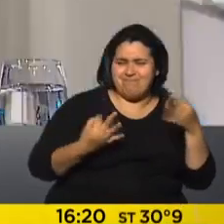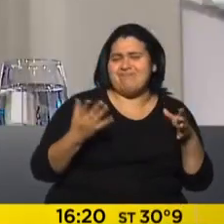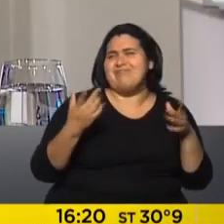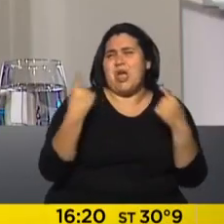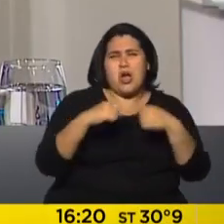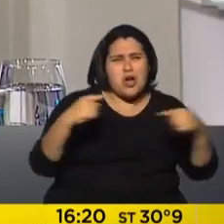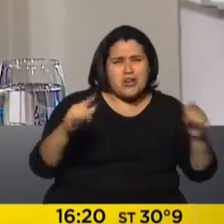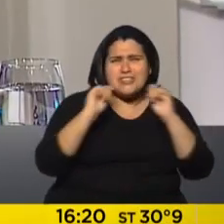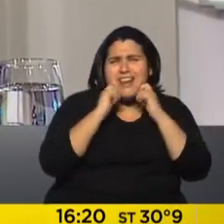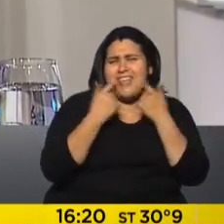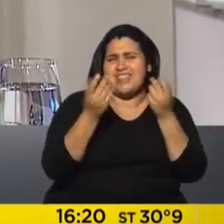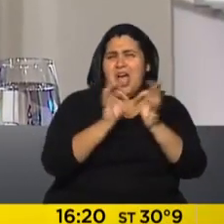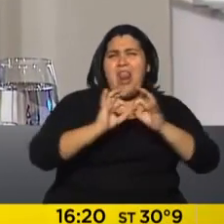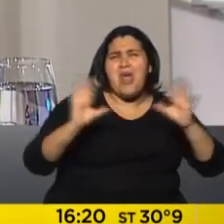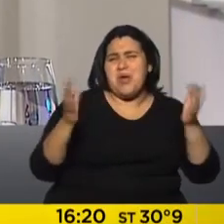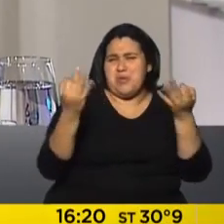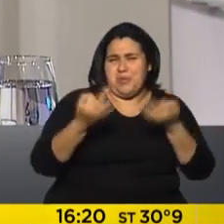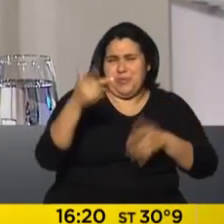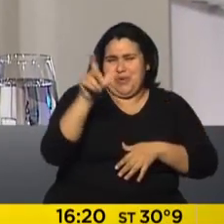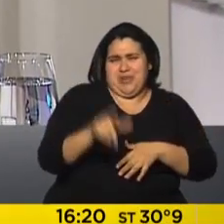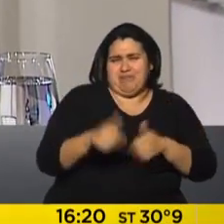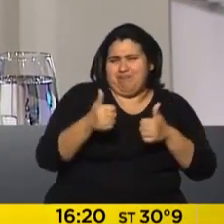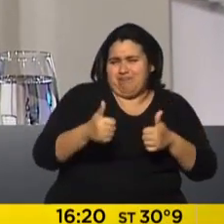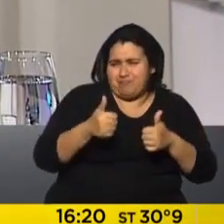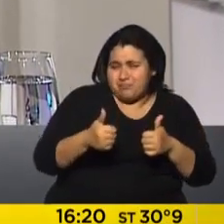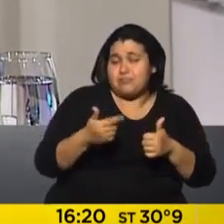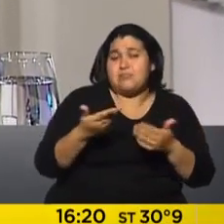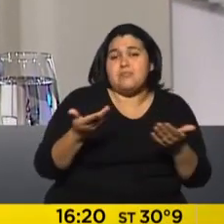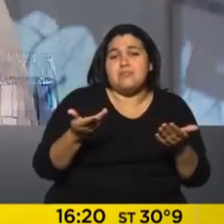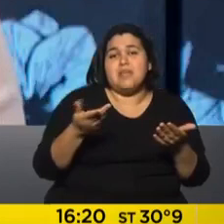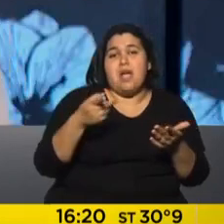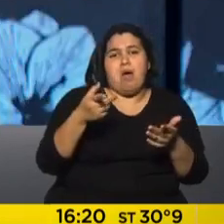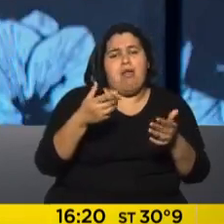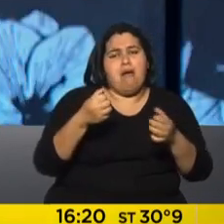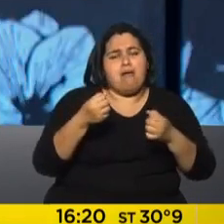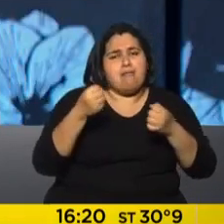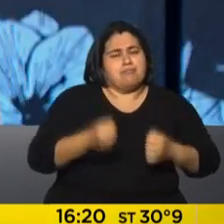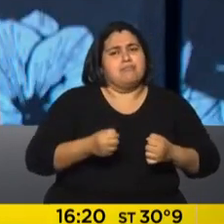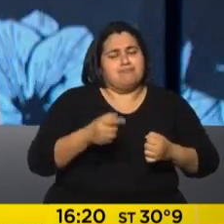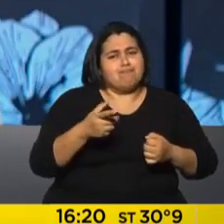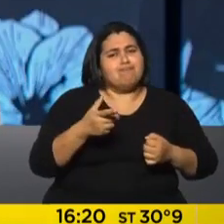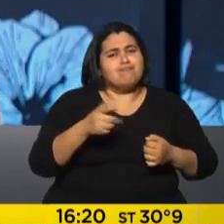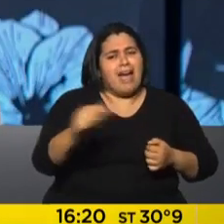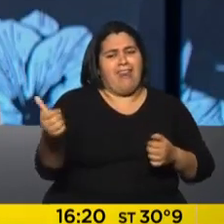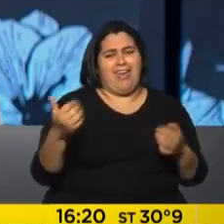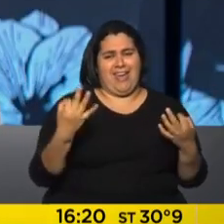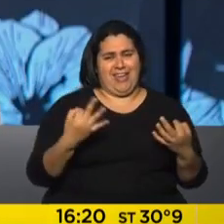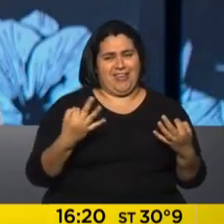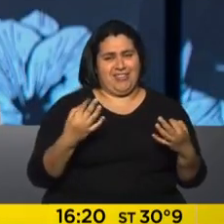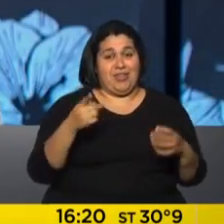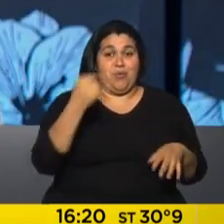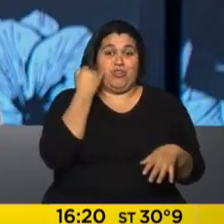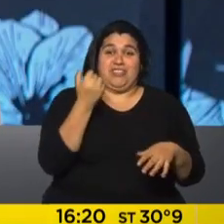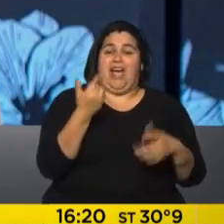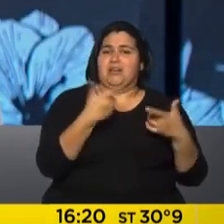de libertad. Sí. Que pudiste ¿sabes ganarla qué? Sí. Vos, Ángela. Bueno, sí. Vos tenés ya 6